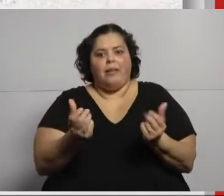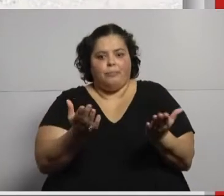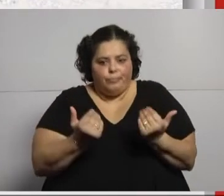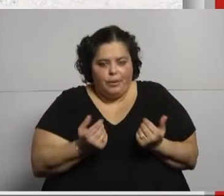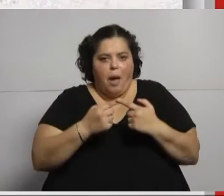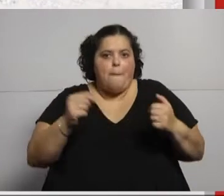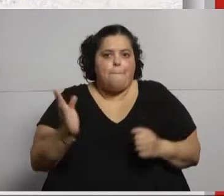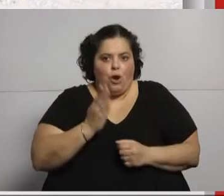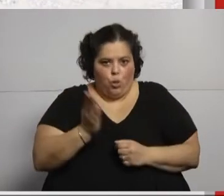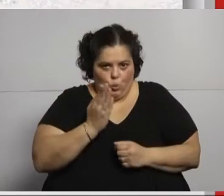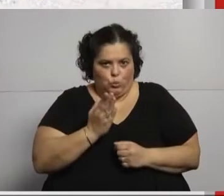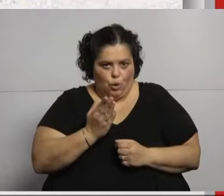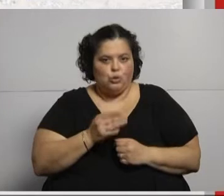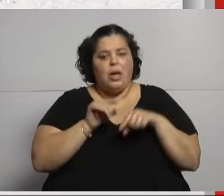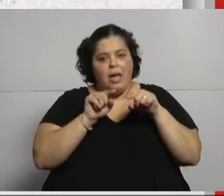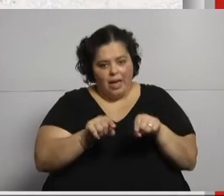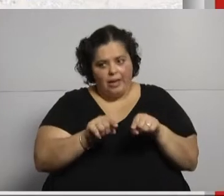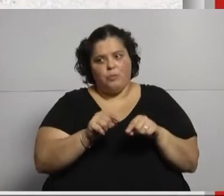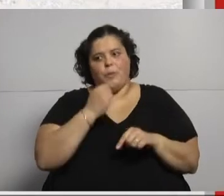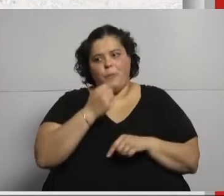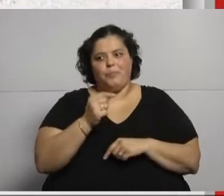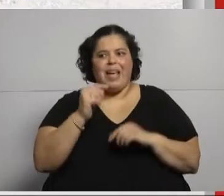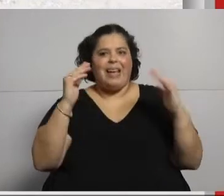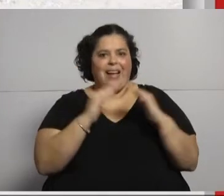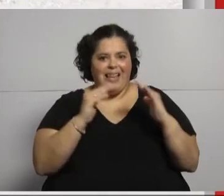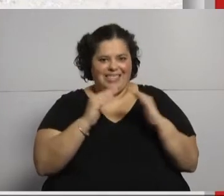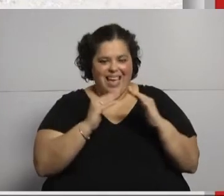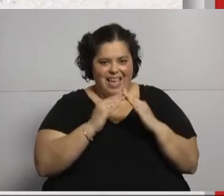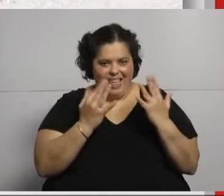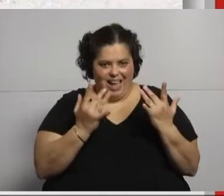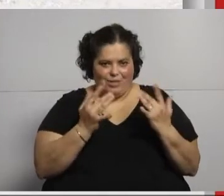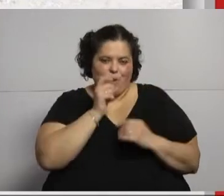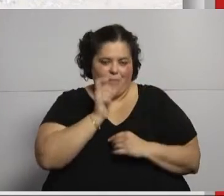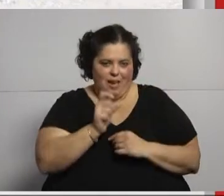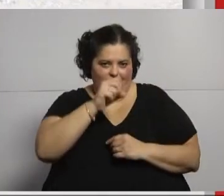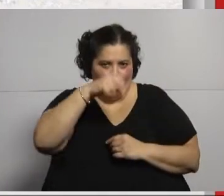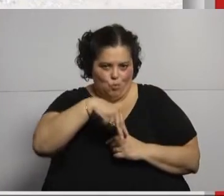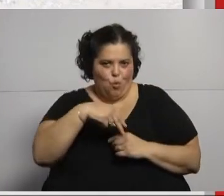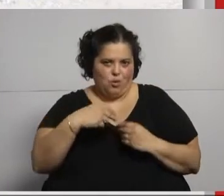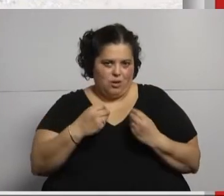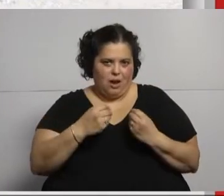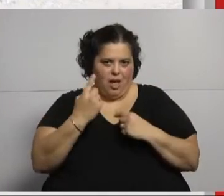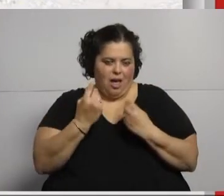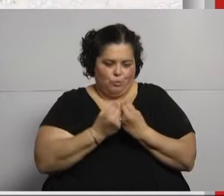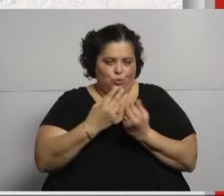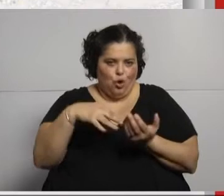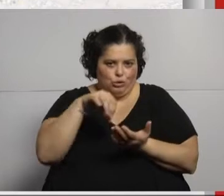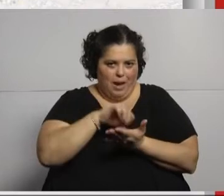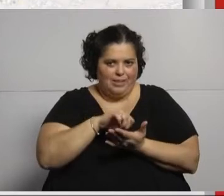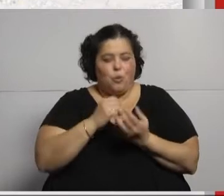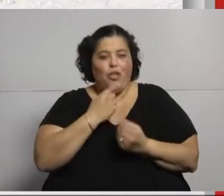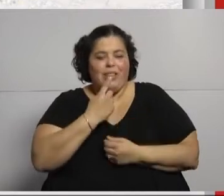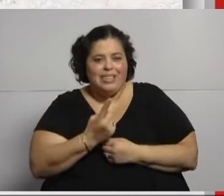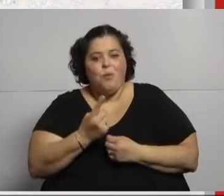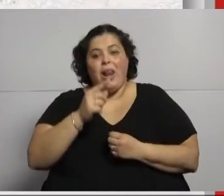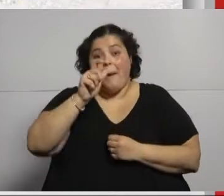sin necesidad. Esta palabra casera es una palabra muy común en muchos países, ¿no es cierto? Que es como las llamamos o nos referimos a las